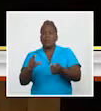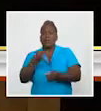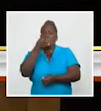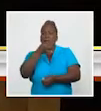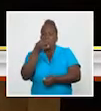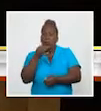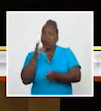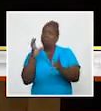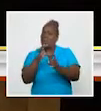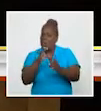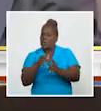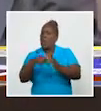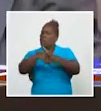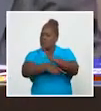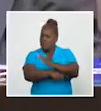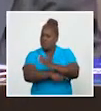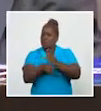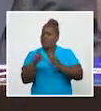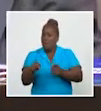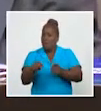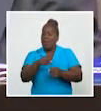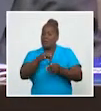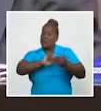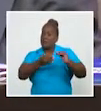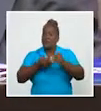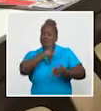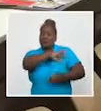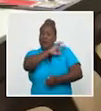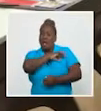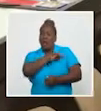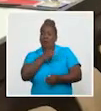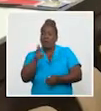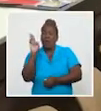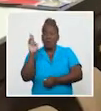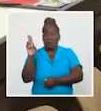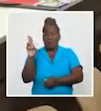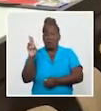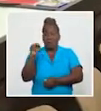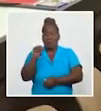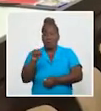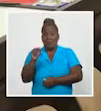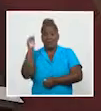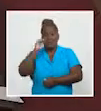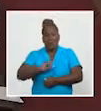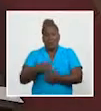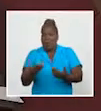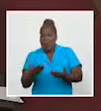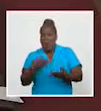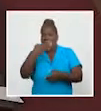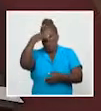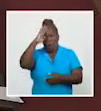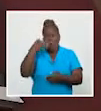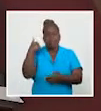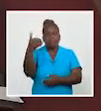tendría un déficit y una imposibilidad de seguir adelante, porque precisamente